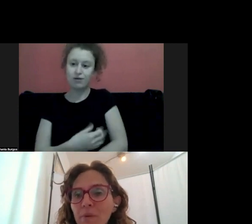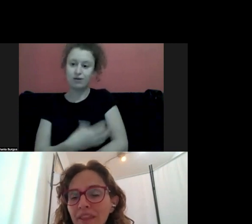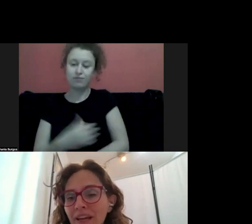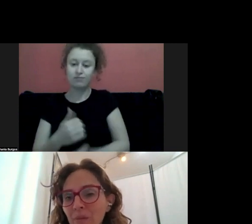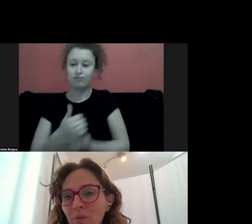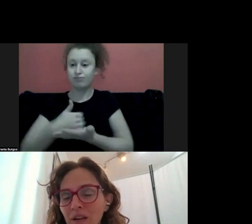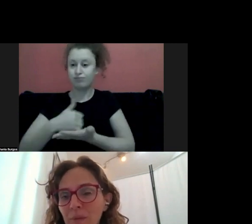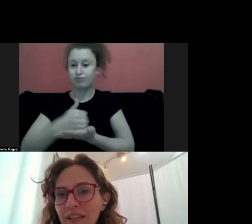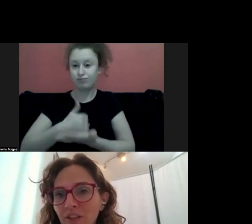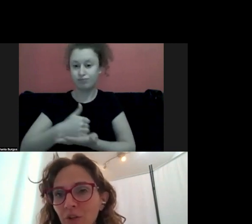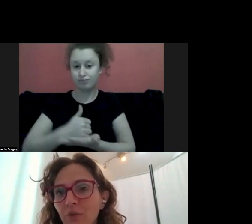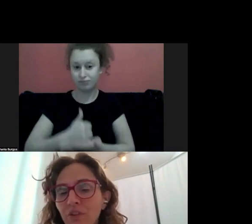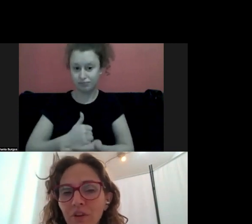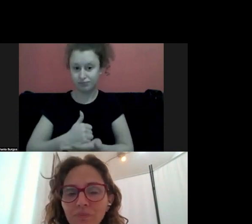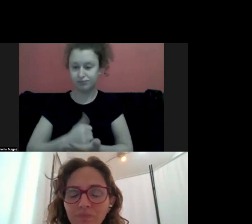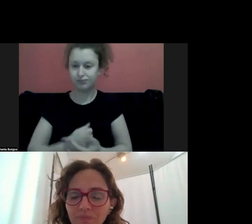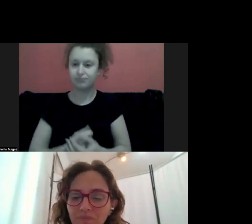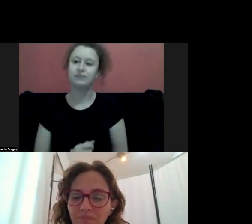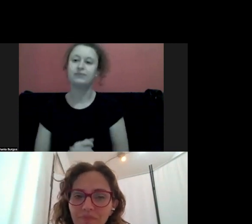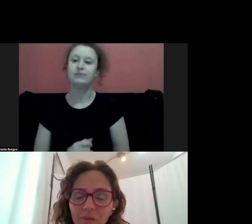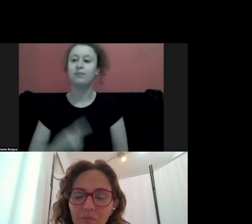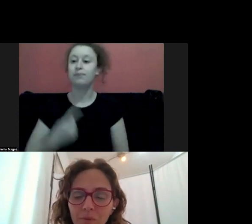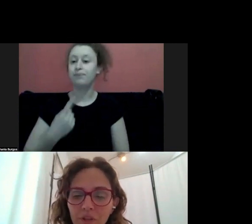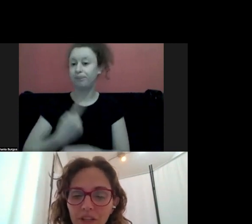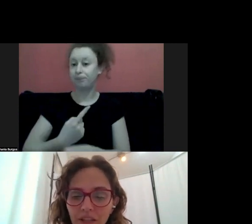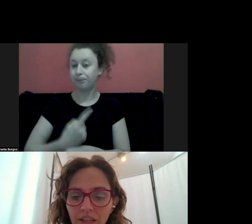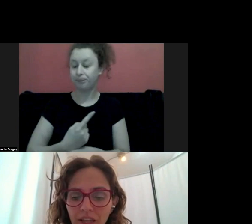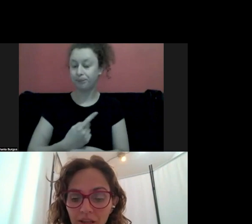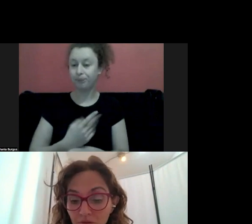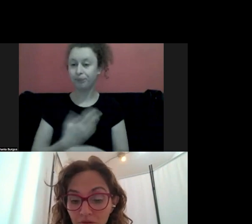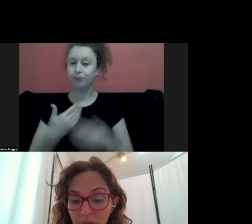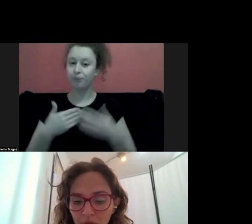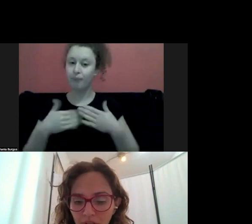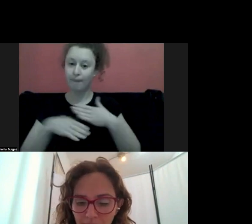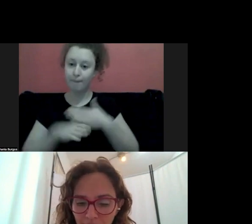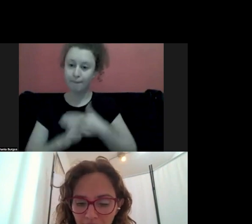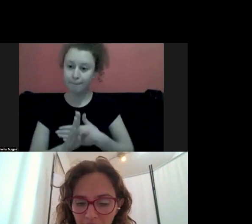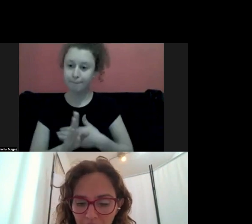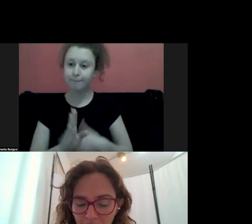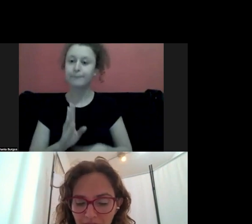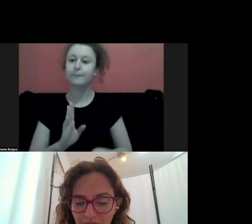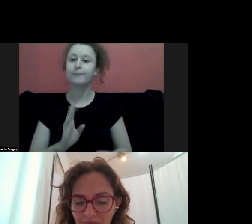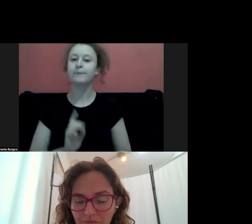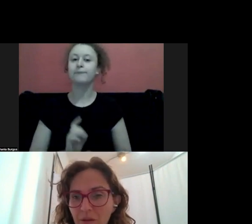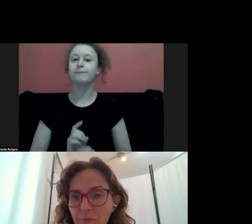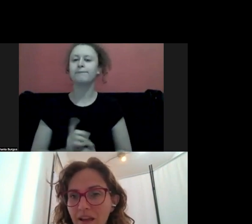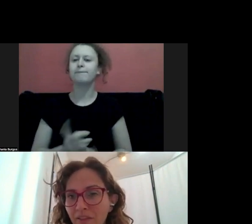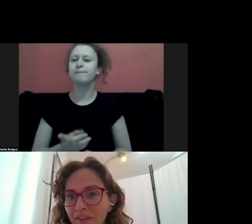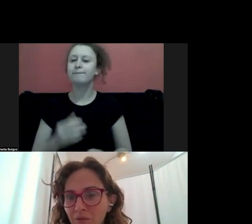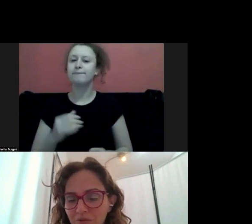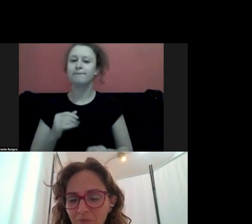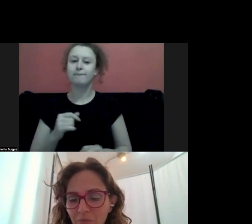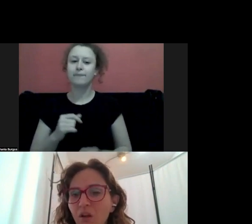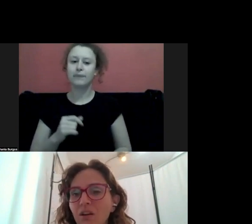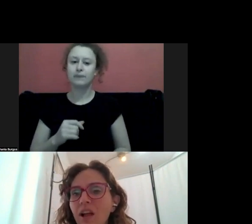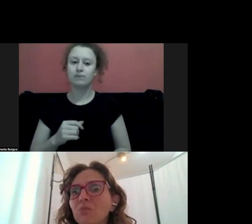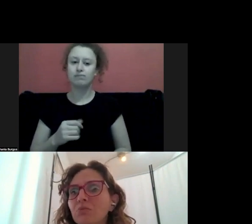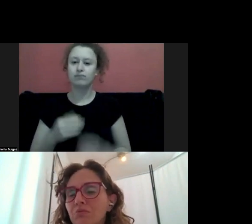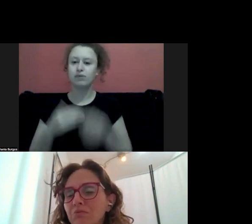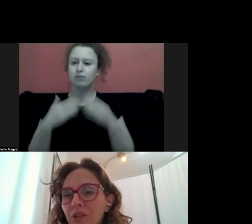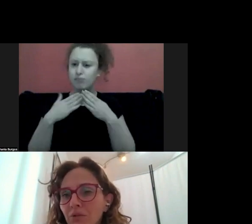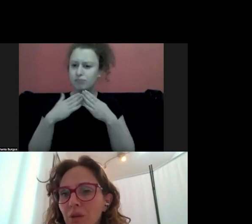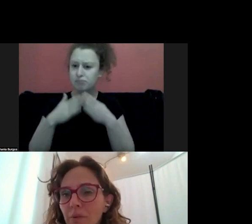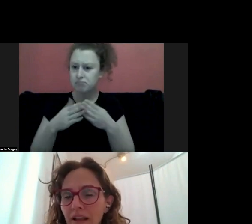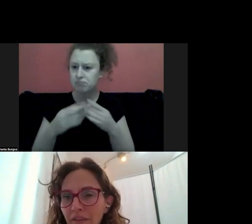Voy a empezar con una pequeña introducción, porque eso es una pregunta que a veces se me hace, ¿no?